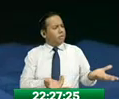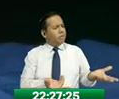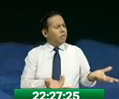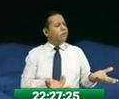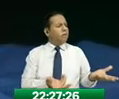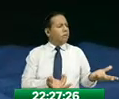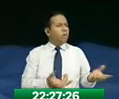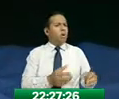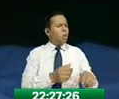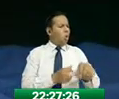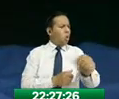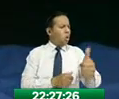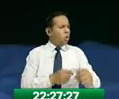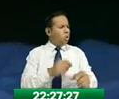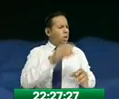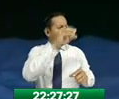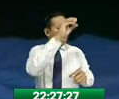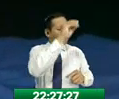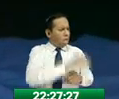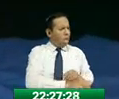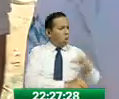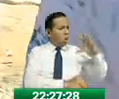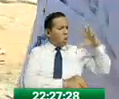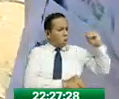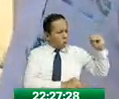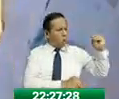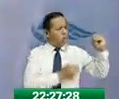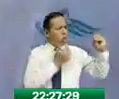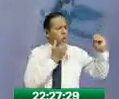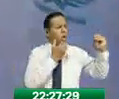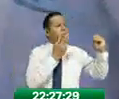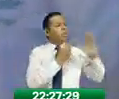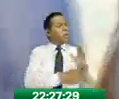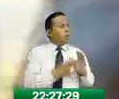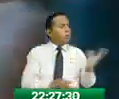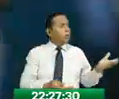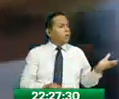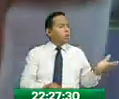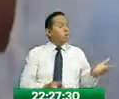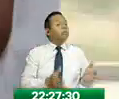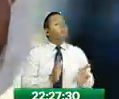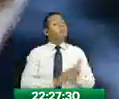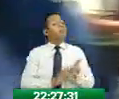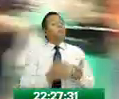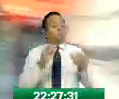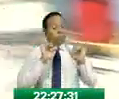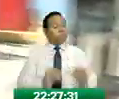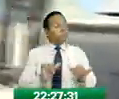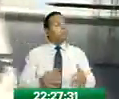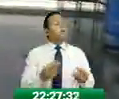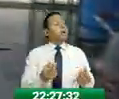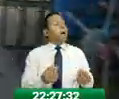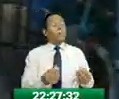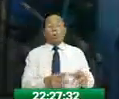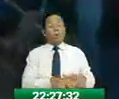había dispuesto a bajar el breaker respectivo. ¿Qué fue? Esperemos que suban el breaker. Aquí me quedo.